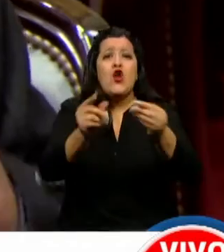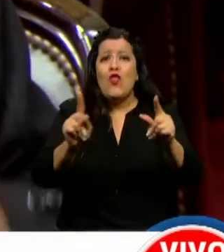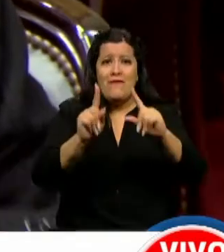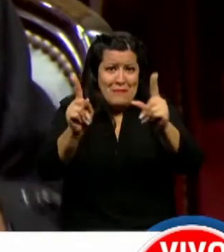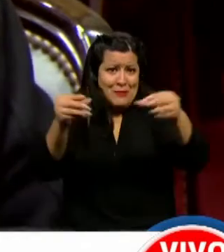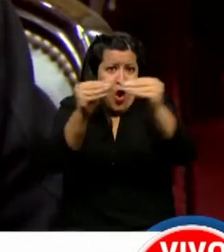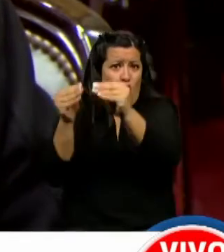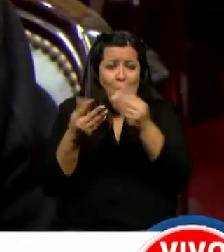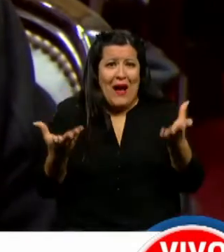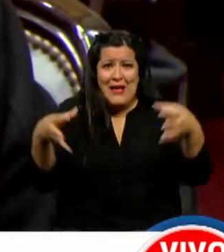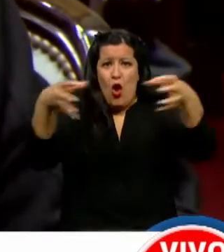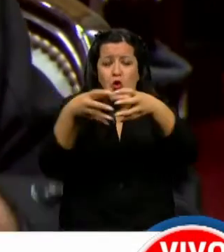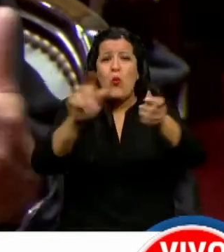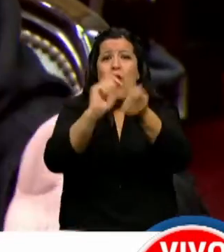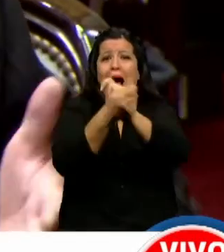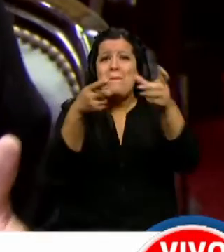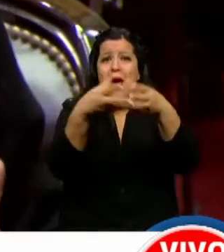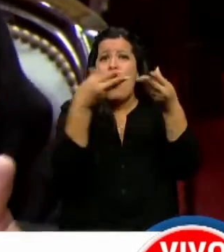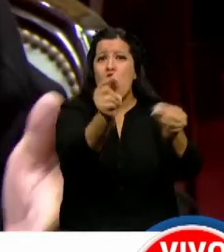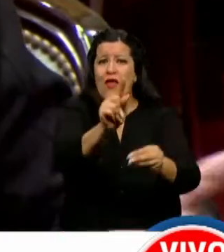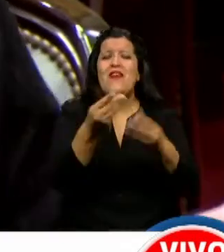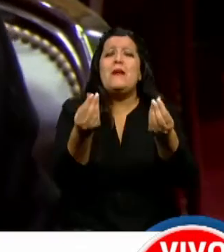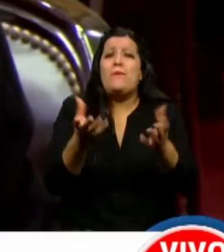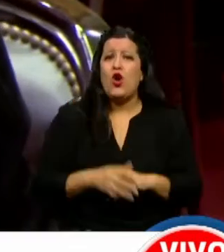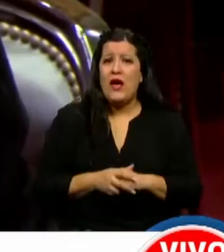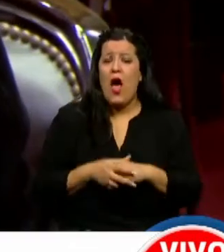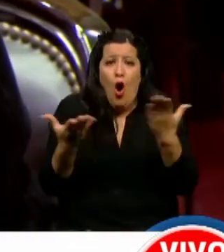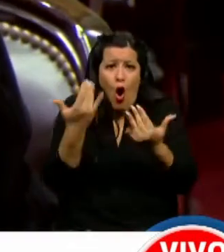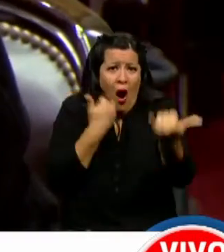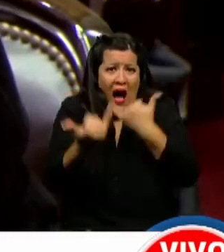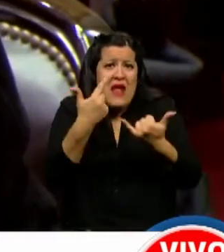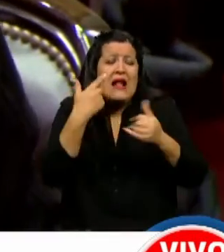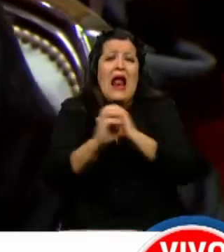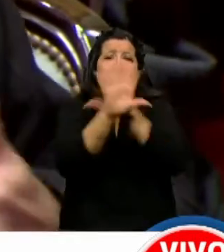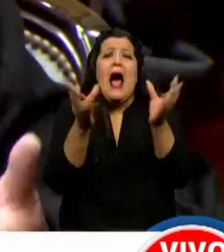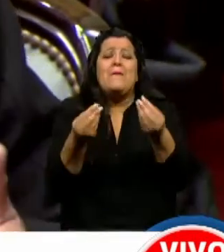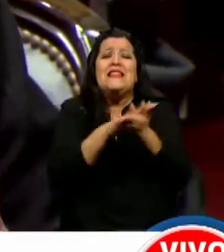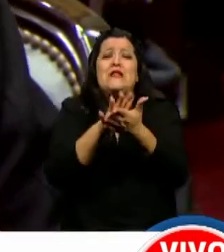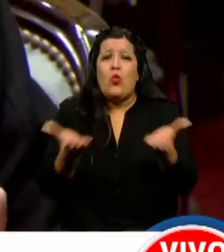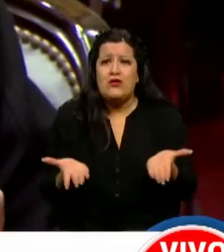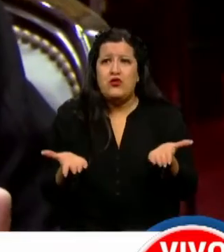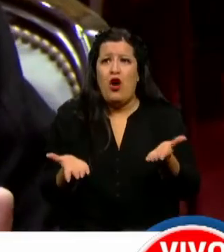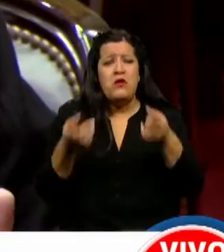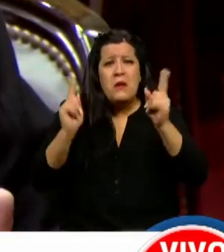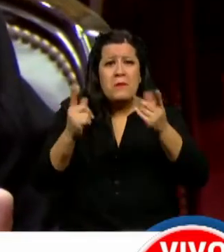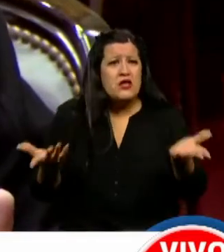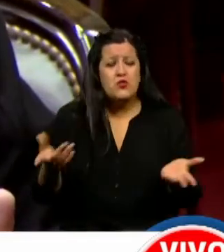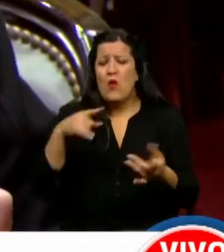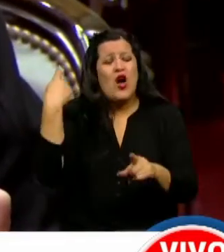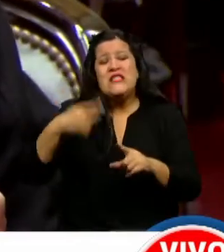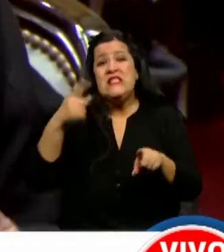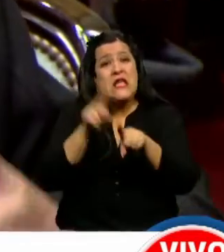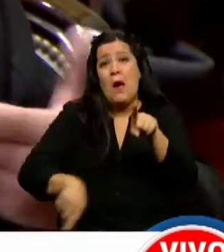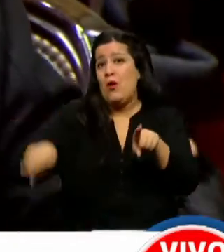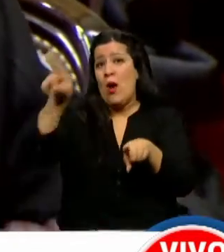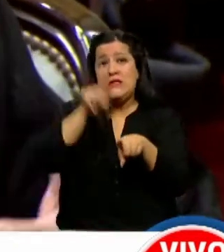sus compañeros de bancada? ¿O por qué no aclaran esa situación? Y hacen exactamente siempre lo